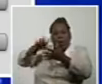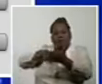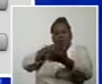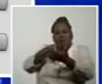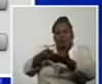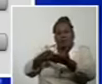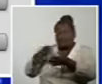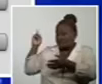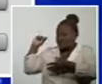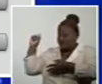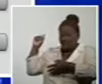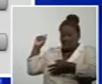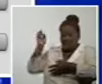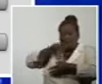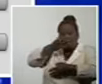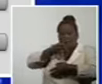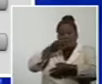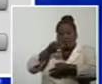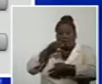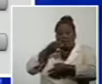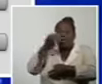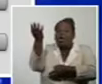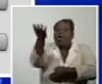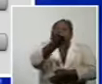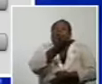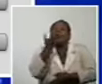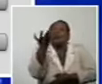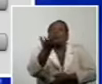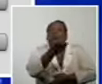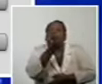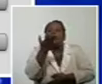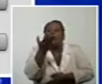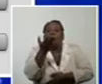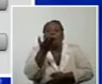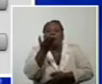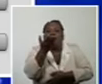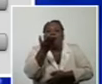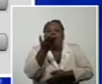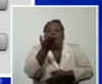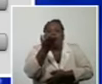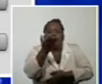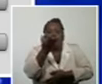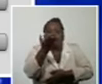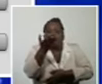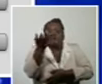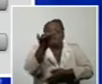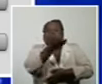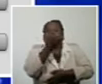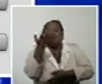plantea que en el aire, en suspensión, las microgotas de flujo